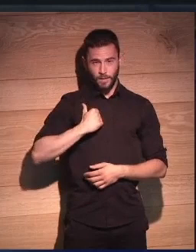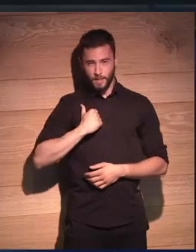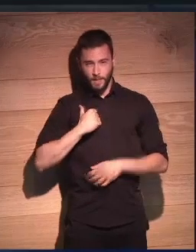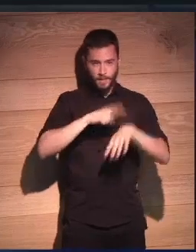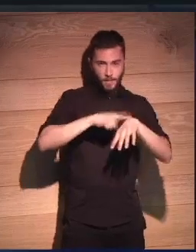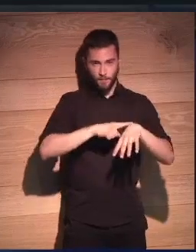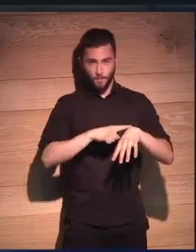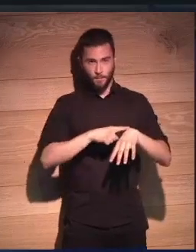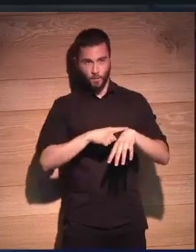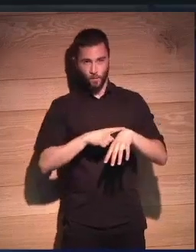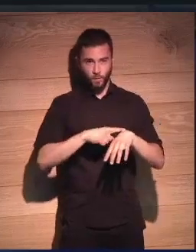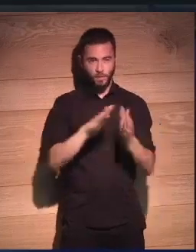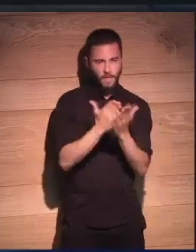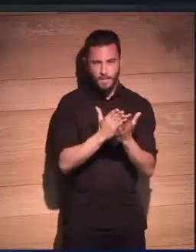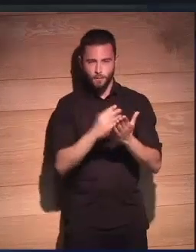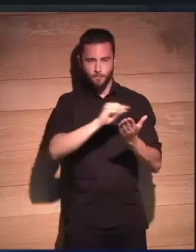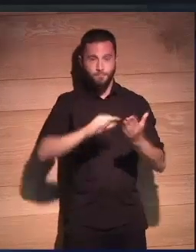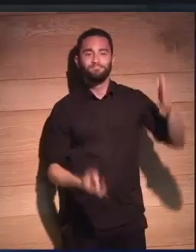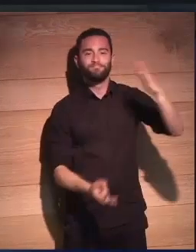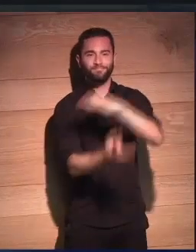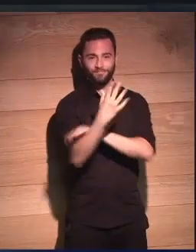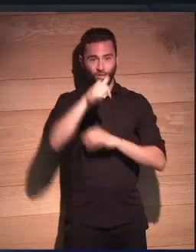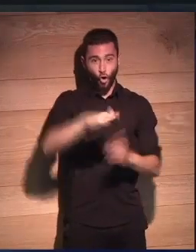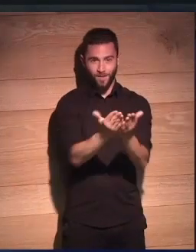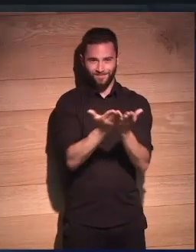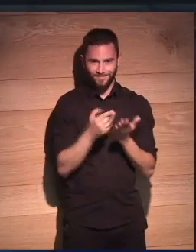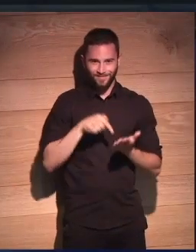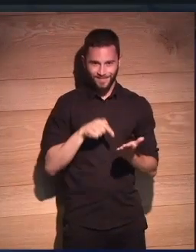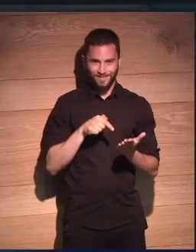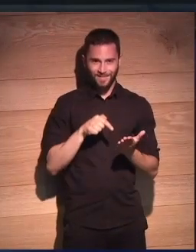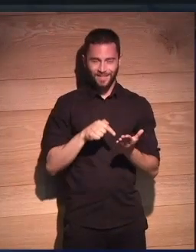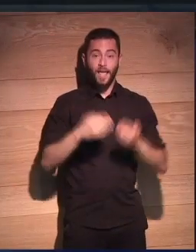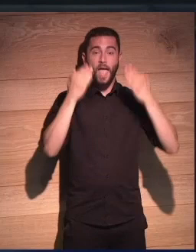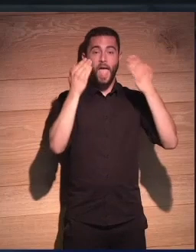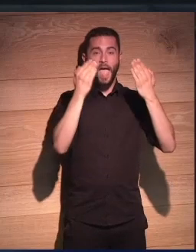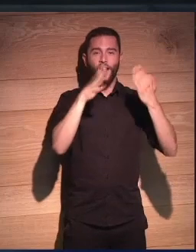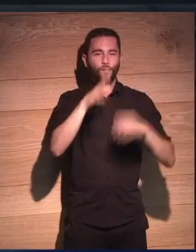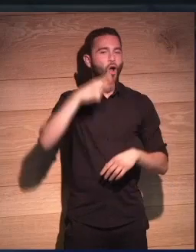hornea este nuevo libro que tenemos hoy entre las manos, Elogio de la Experiencia.